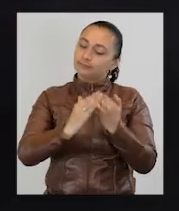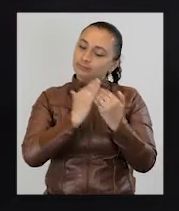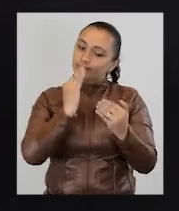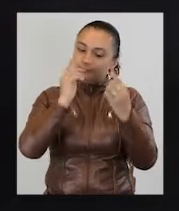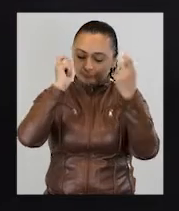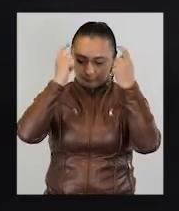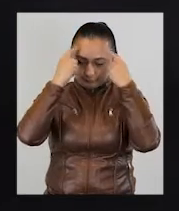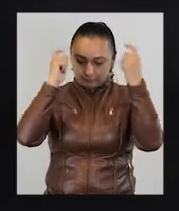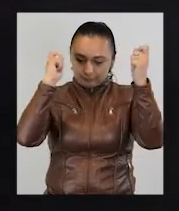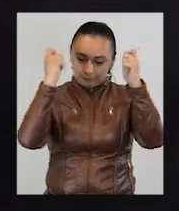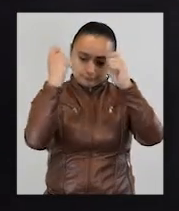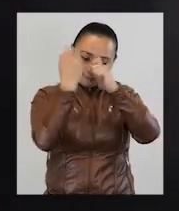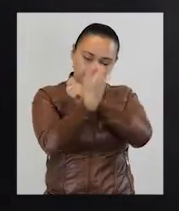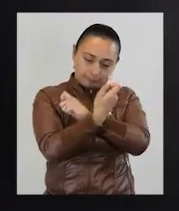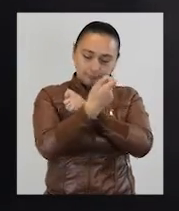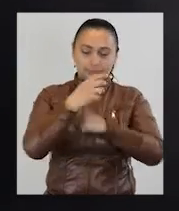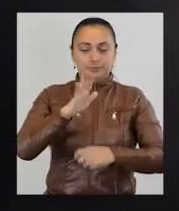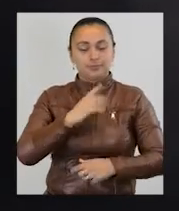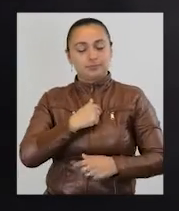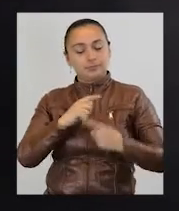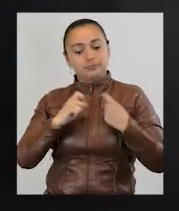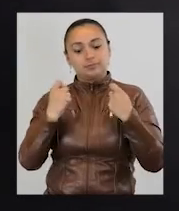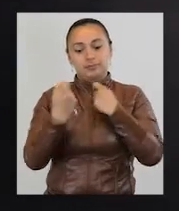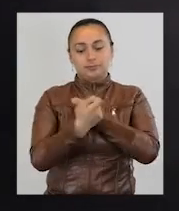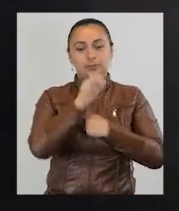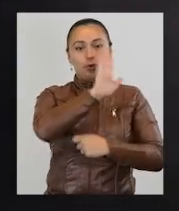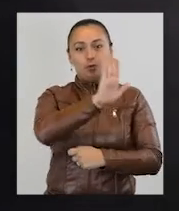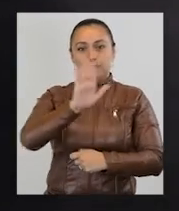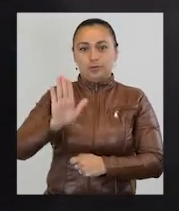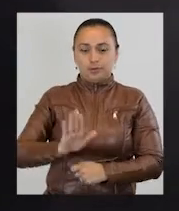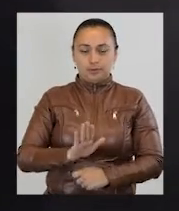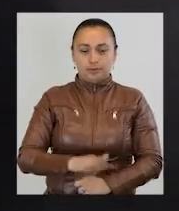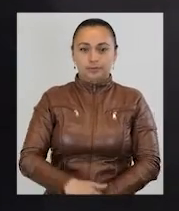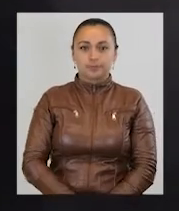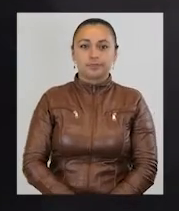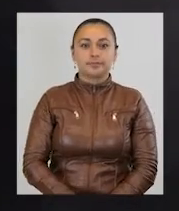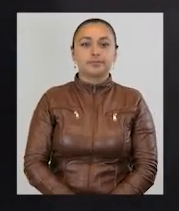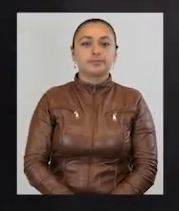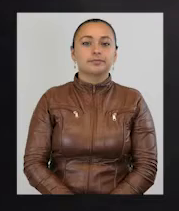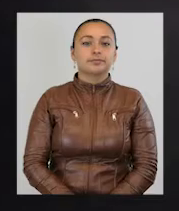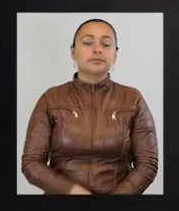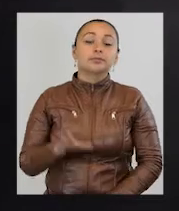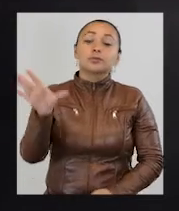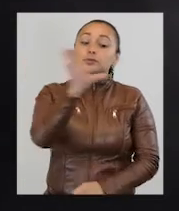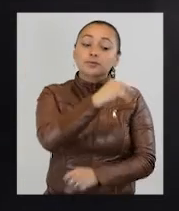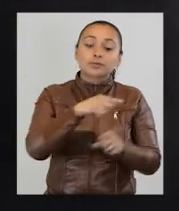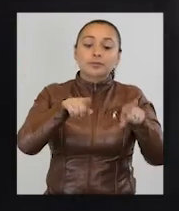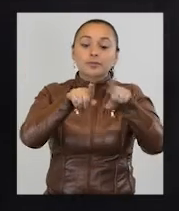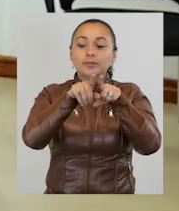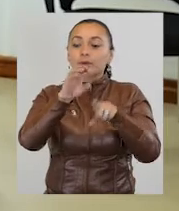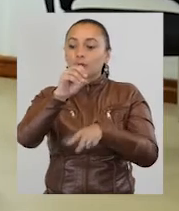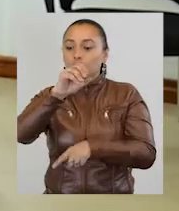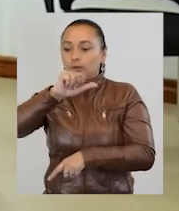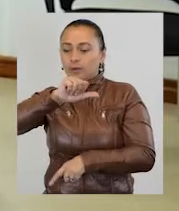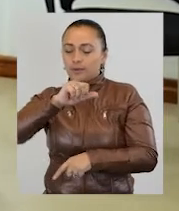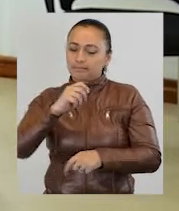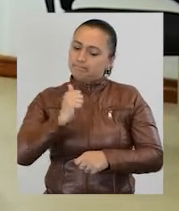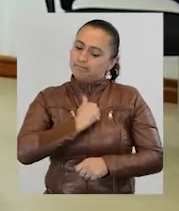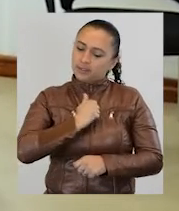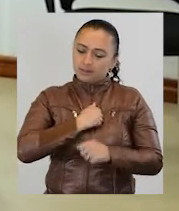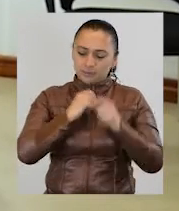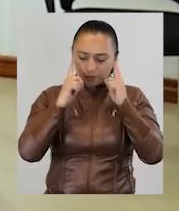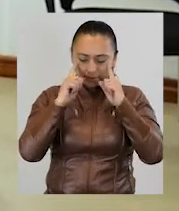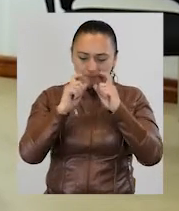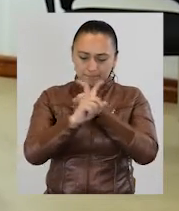conversión, esté con todos ustedes. Y con tu Espíritu. Queridos hermanos y hermanas, revisemos nuestra